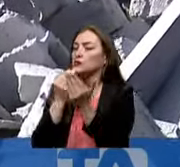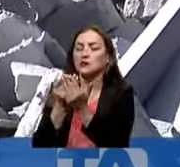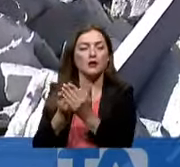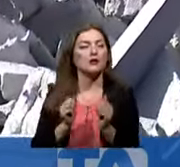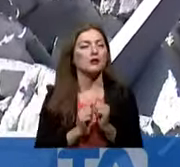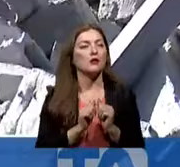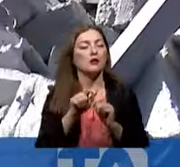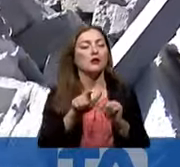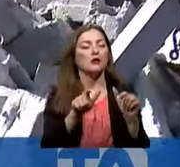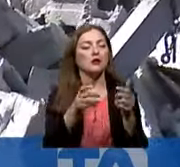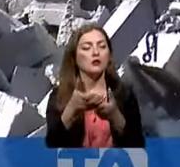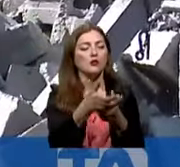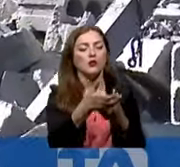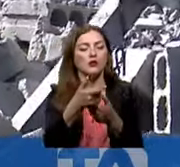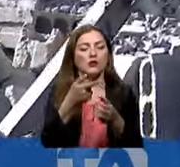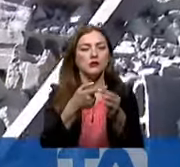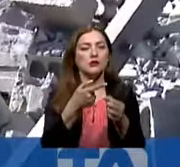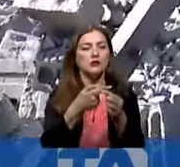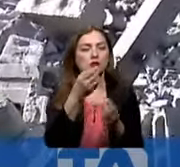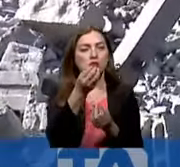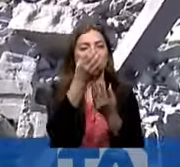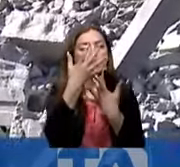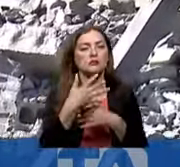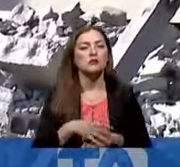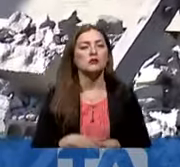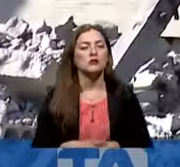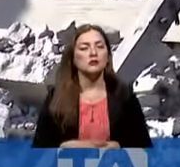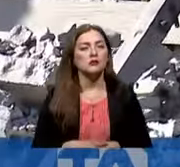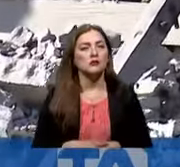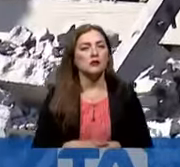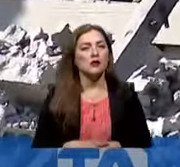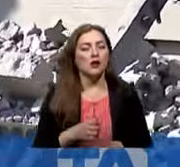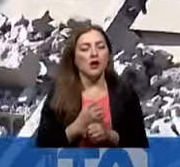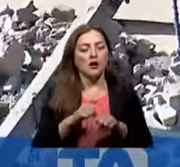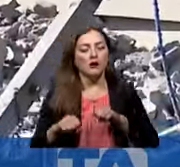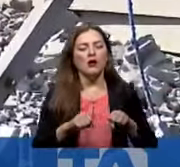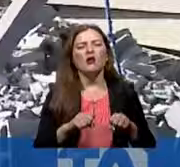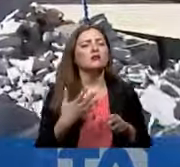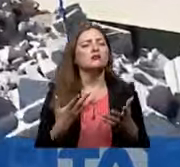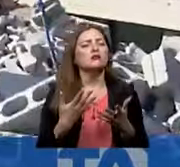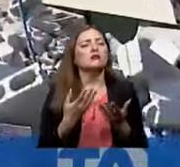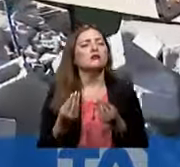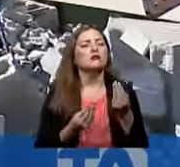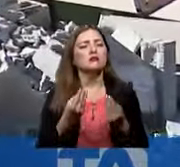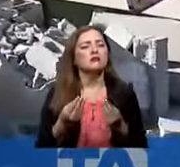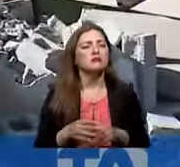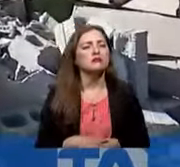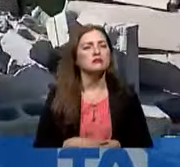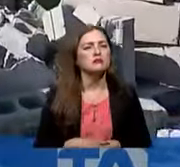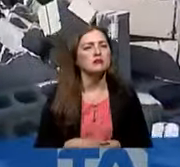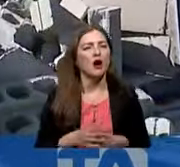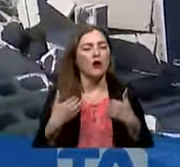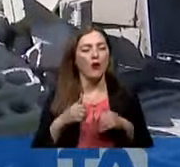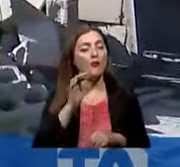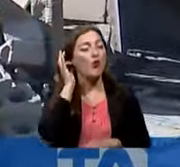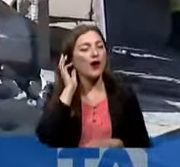personal del Cuerpo de Bomberos de Quito para que nos cuente un poco en detalle de los trabajos que se han realizado pues para poder sacar el cuerpo